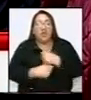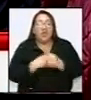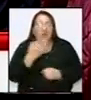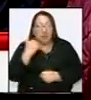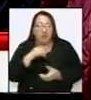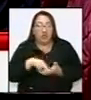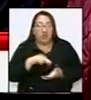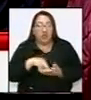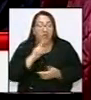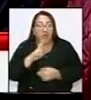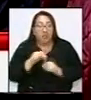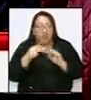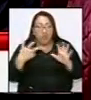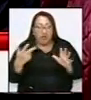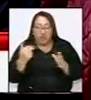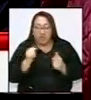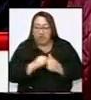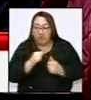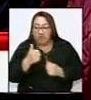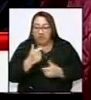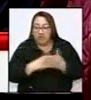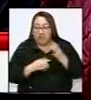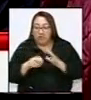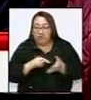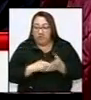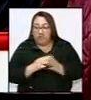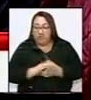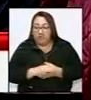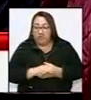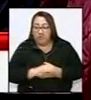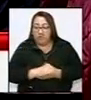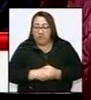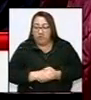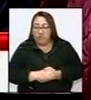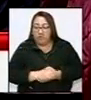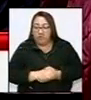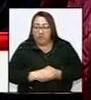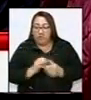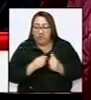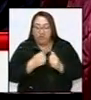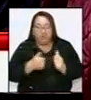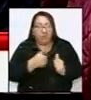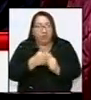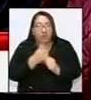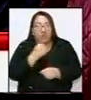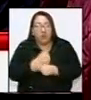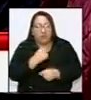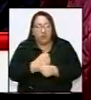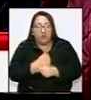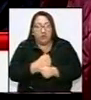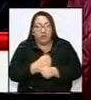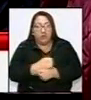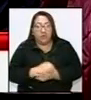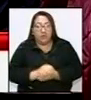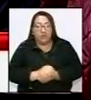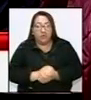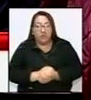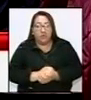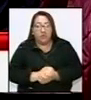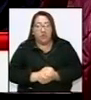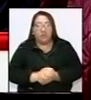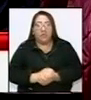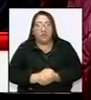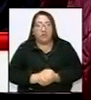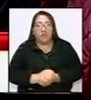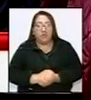noviembre del 2018, u otros que hubieran generado con ocasión del seguimiento de la ejecución de las obras según el referido